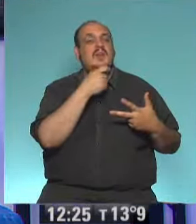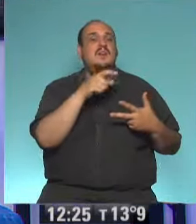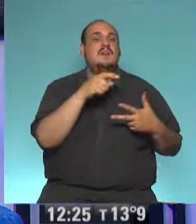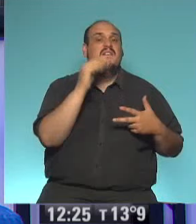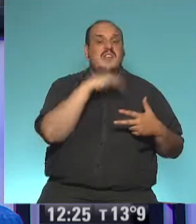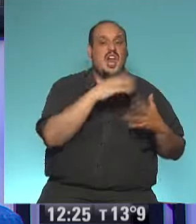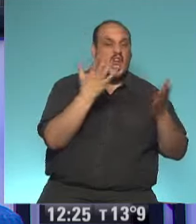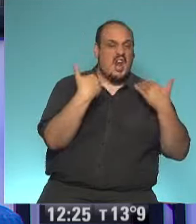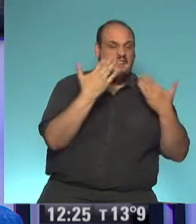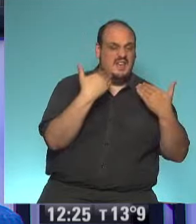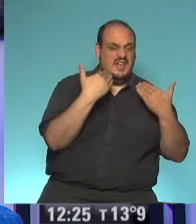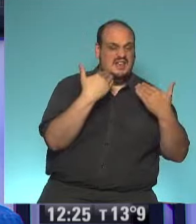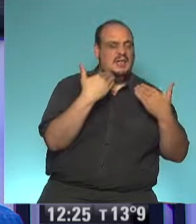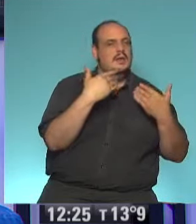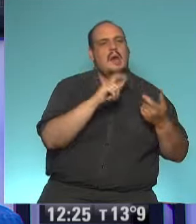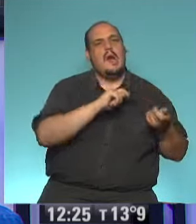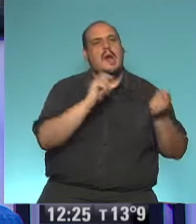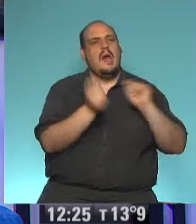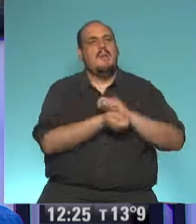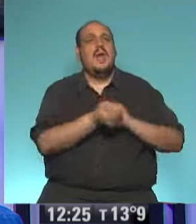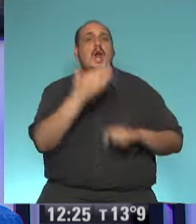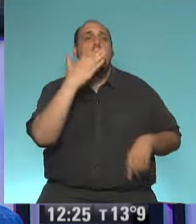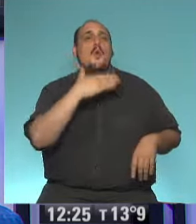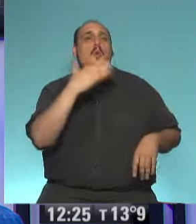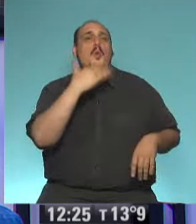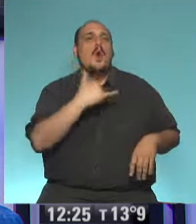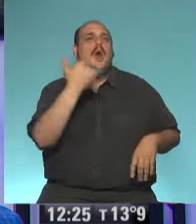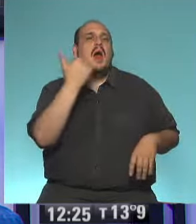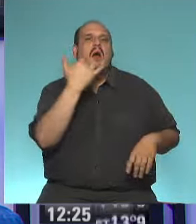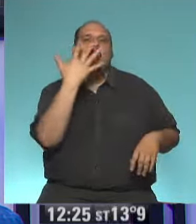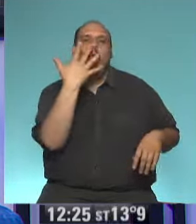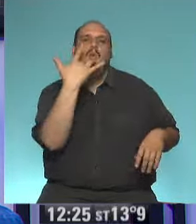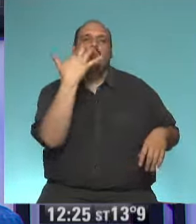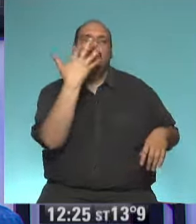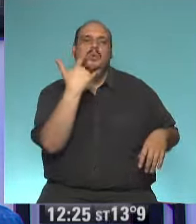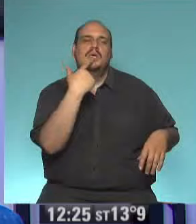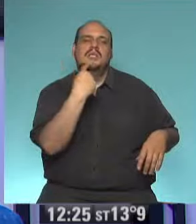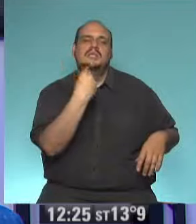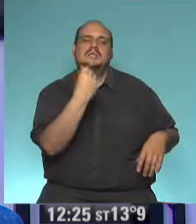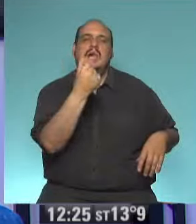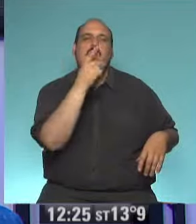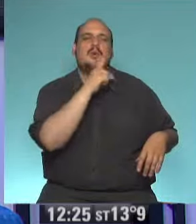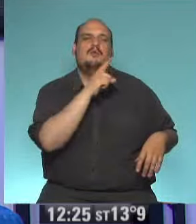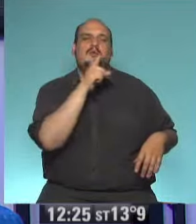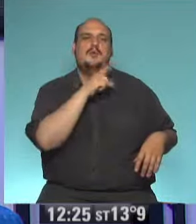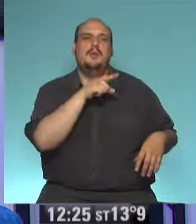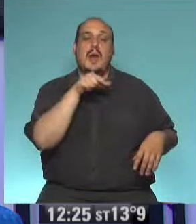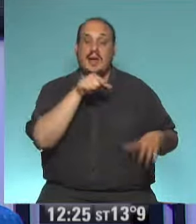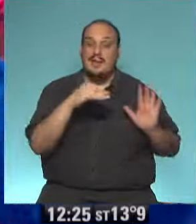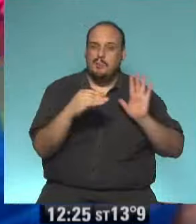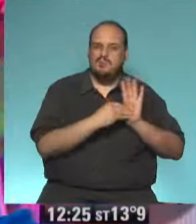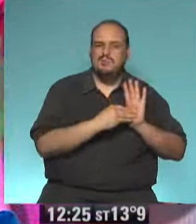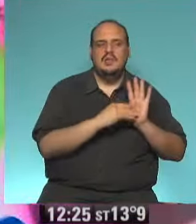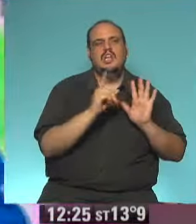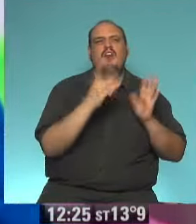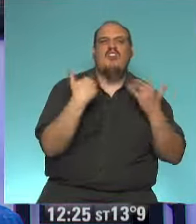tienen que poner. Predomina en boca la frescura con sabores frutados. ¿Qué te parece? Bueno, ¿no? Predomina con